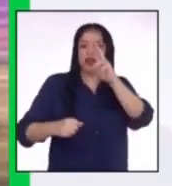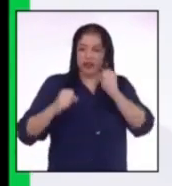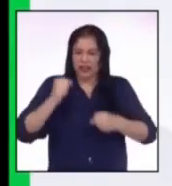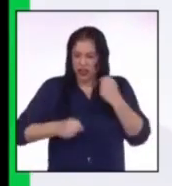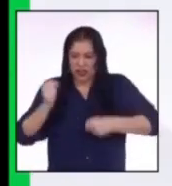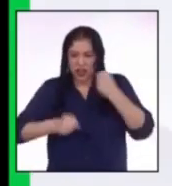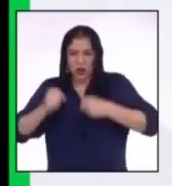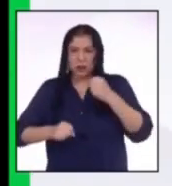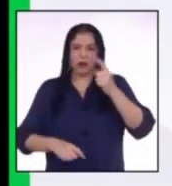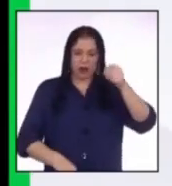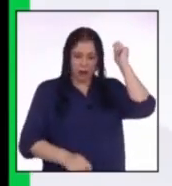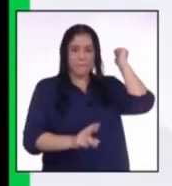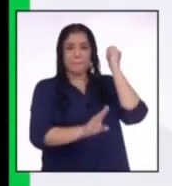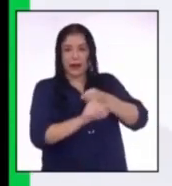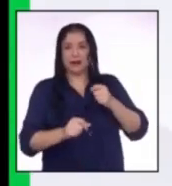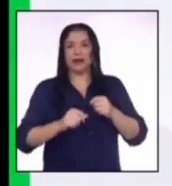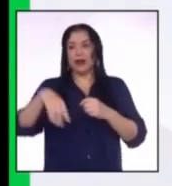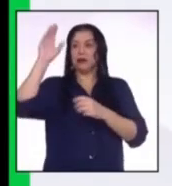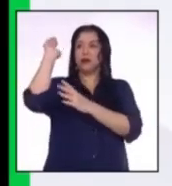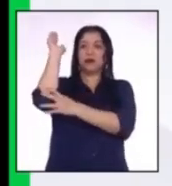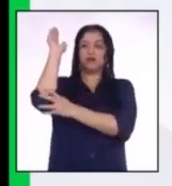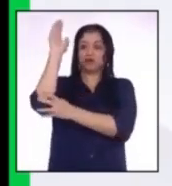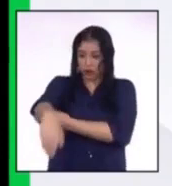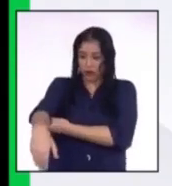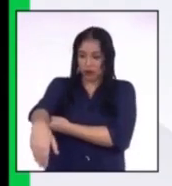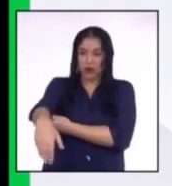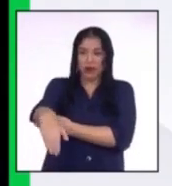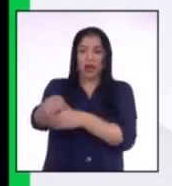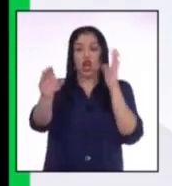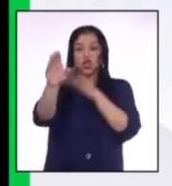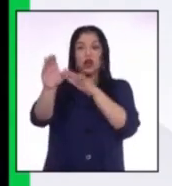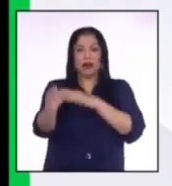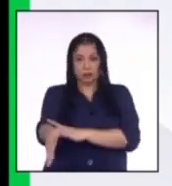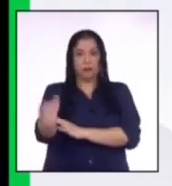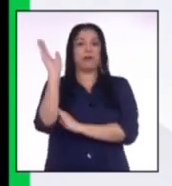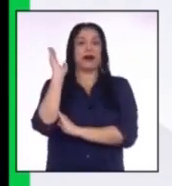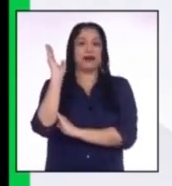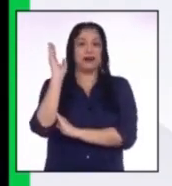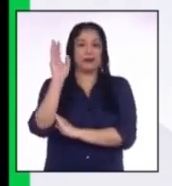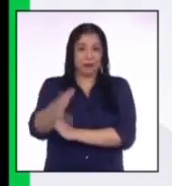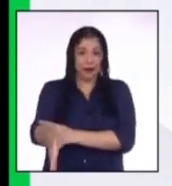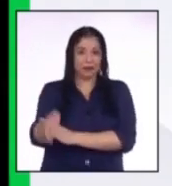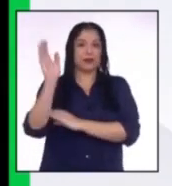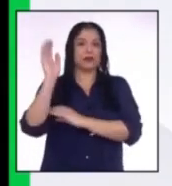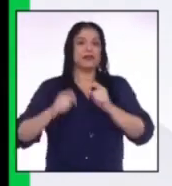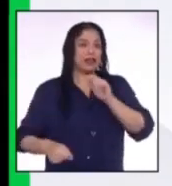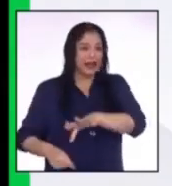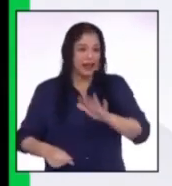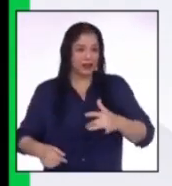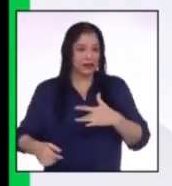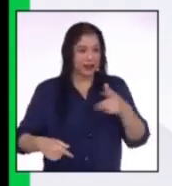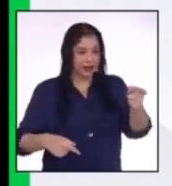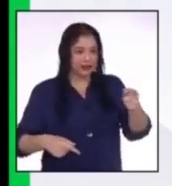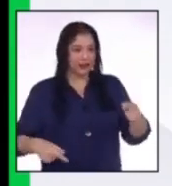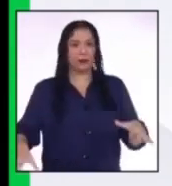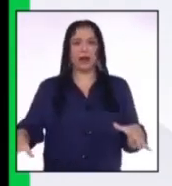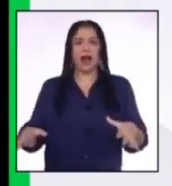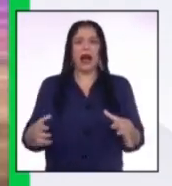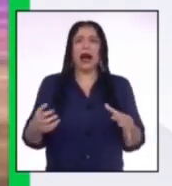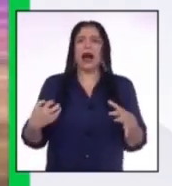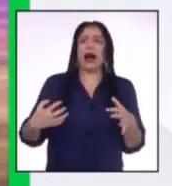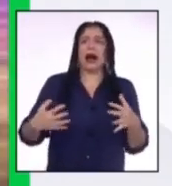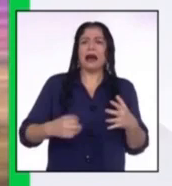está ahora tiene que correr tocará el árbol caído y se pone en pie por ahí empieza a percibir la emoción el niño ya viene